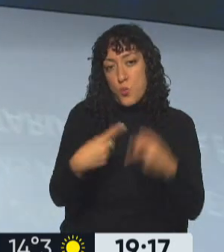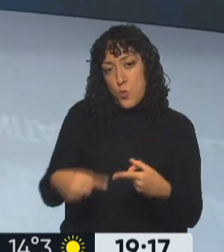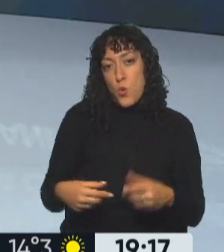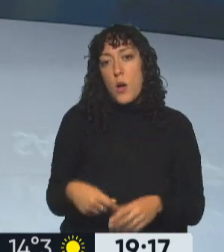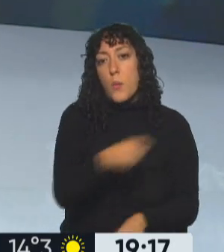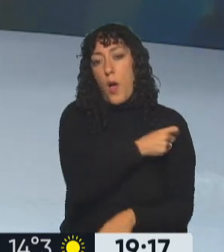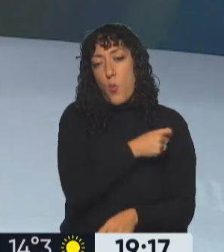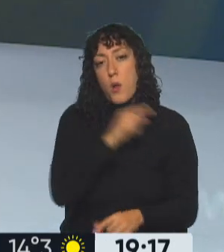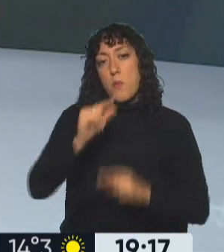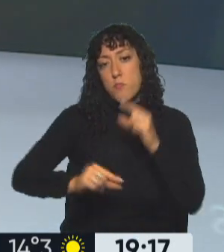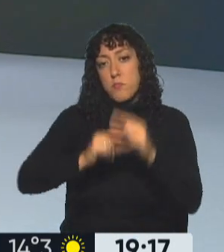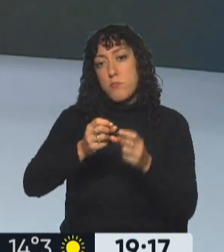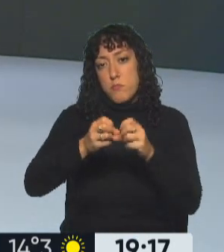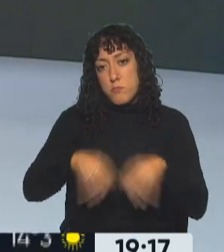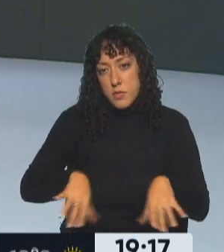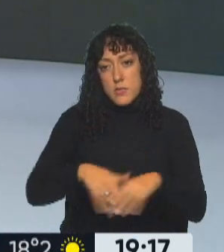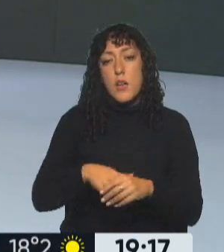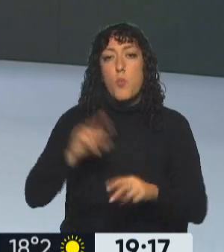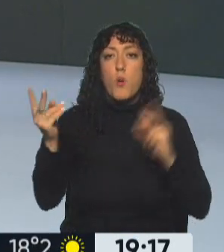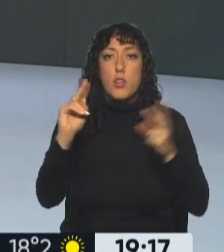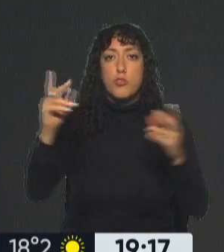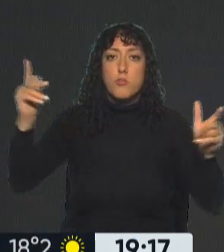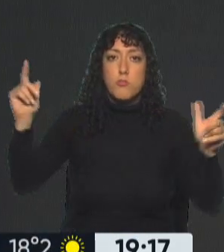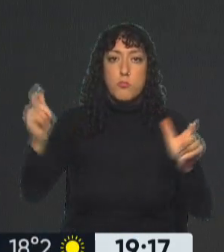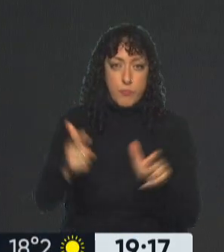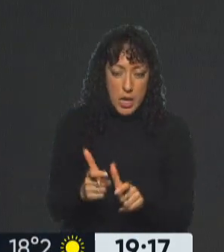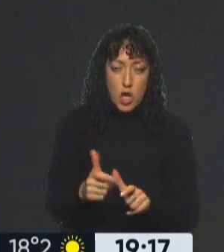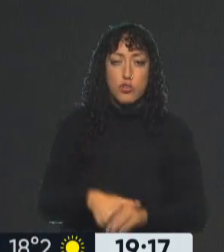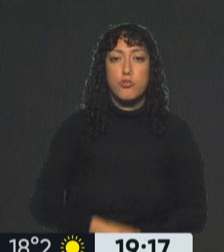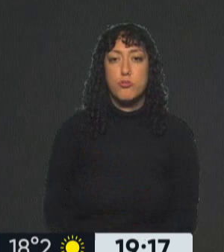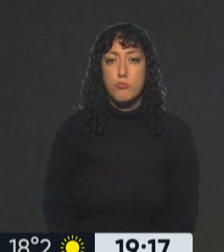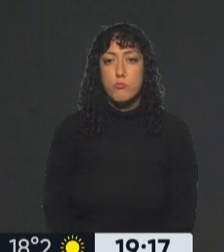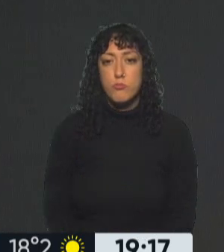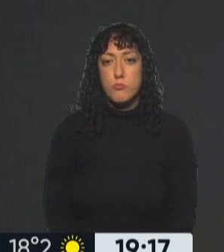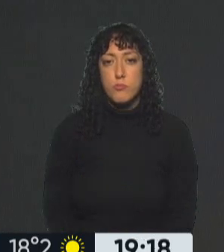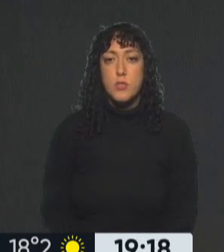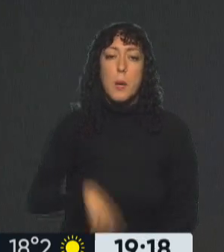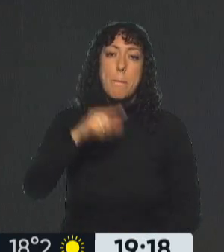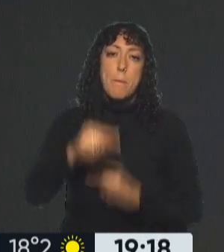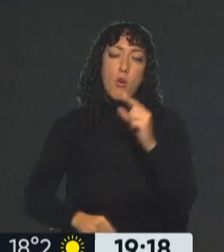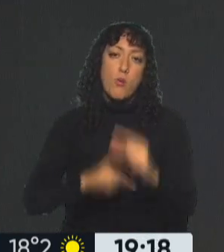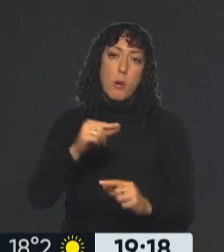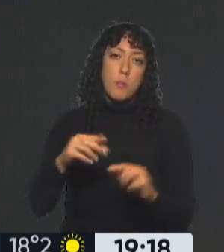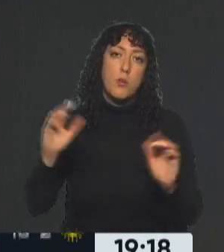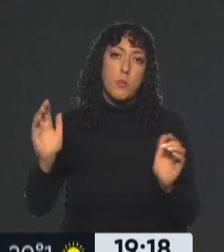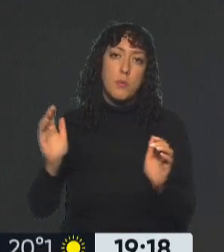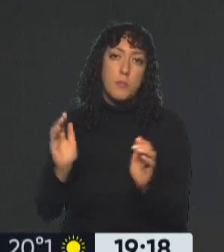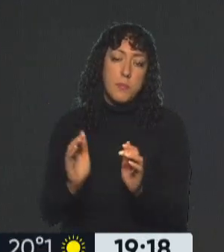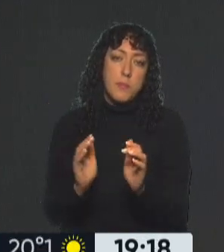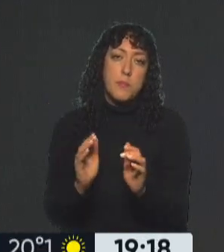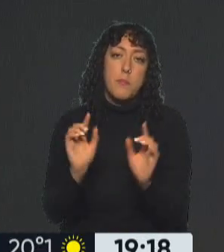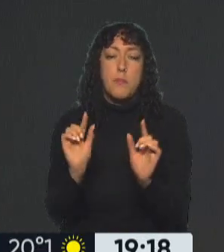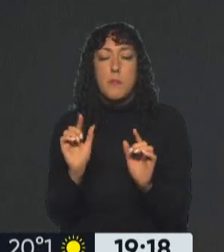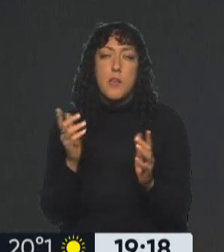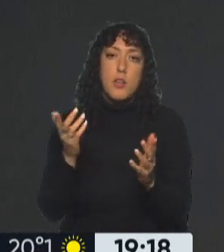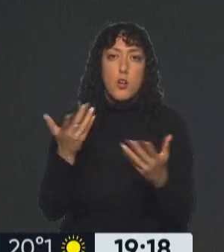la vacunación y comienza a disminuir la mortalidad, ¿no? Ya empezamos a volver a cierta normalidad Sí. hasta, bueno, el día de hoy,